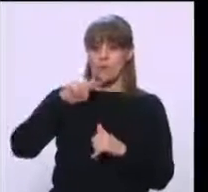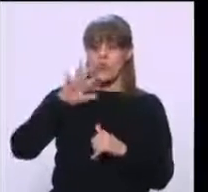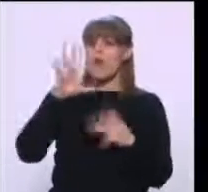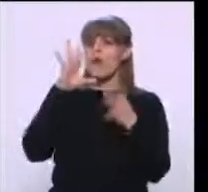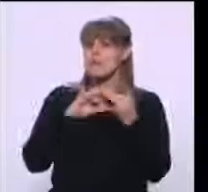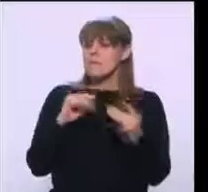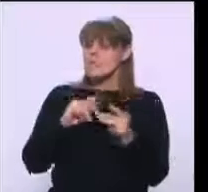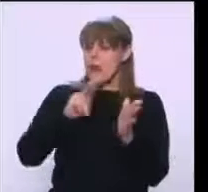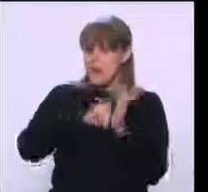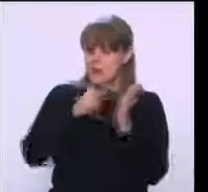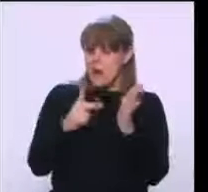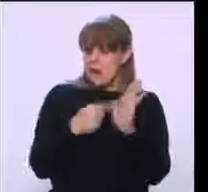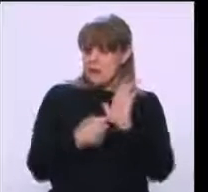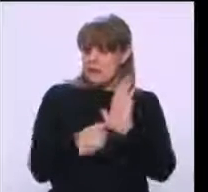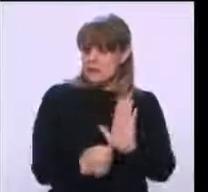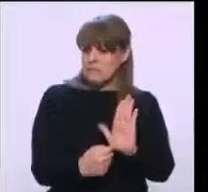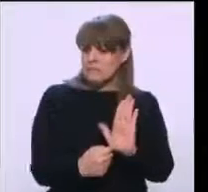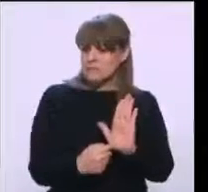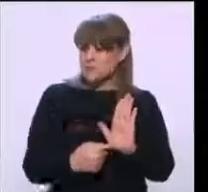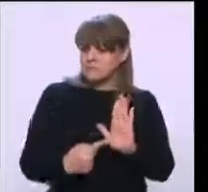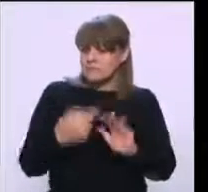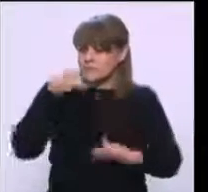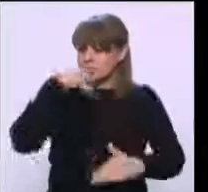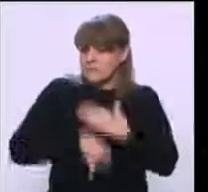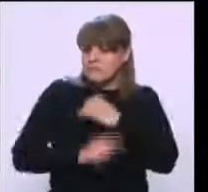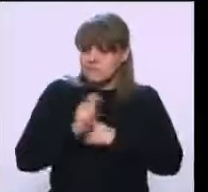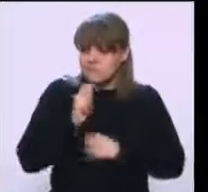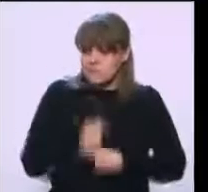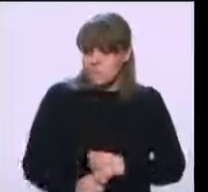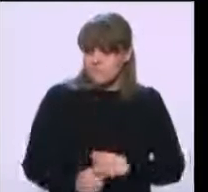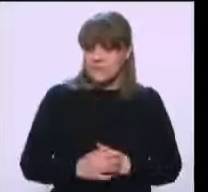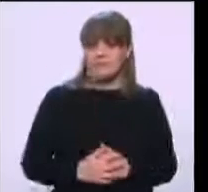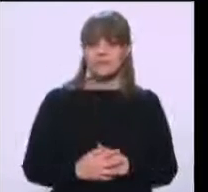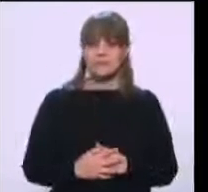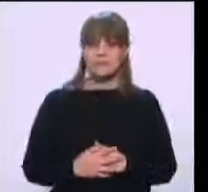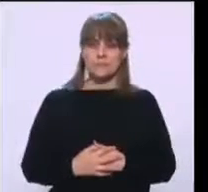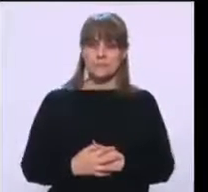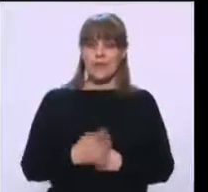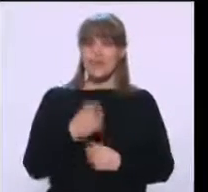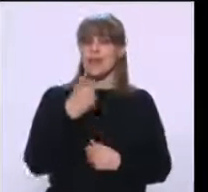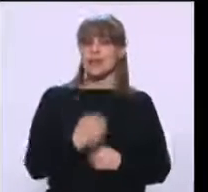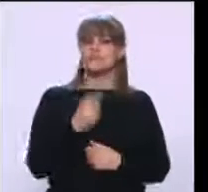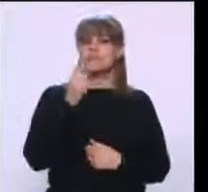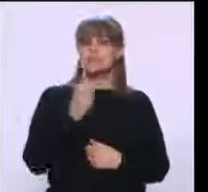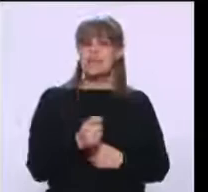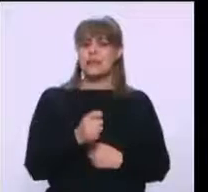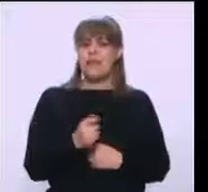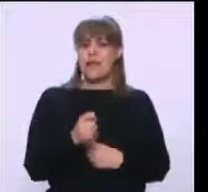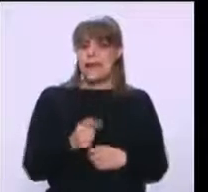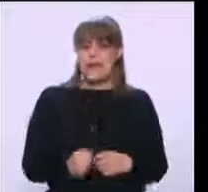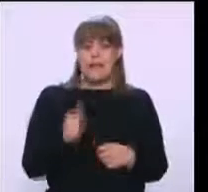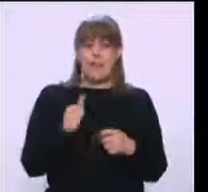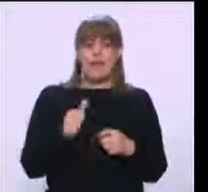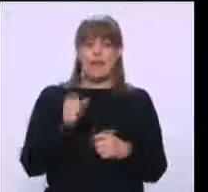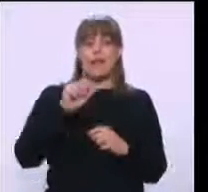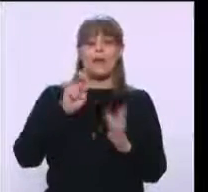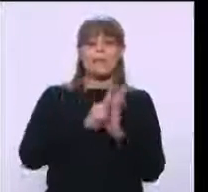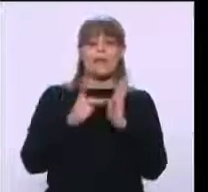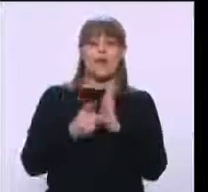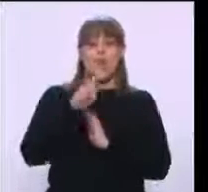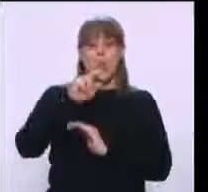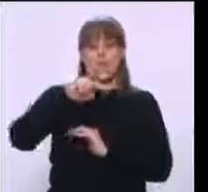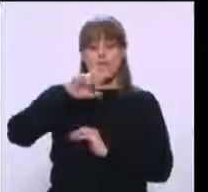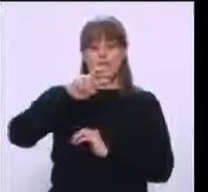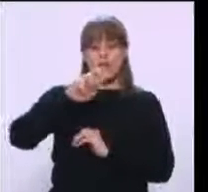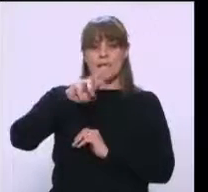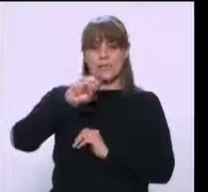esta publicación de hoy y que es, ya le digo yo, el principal titular del Universal, y también cómo